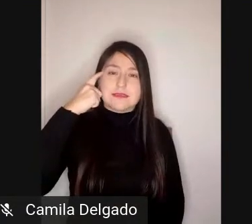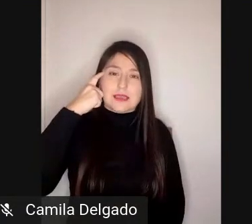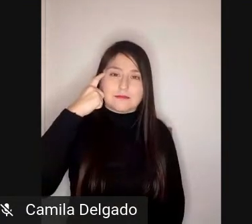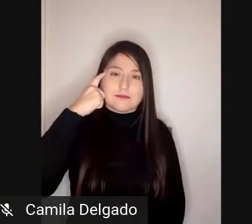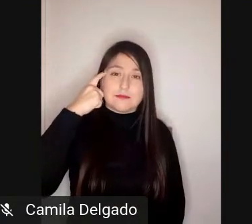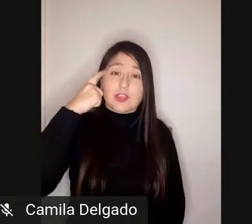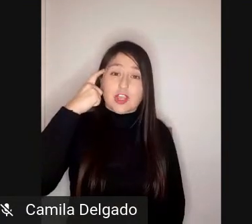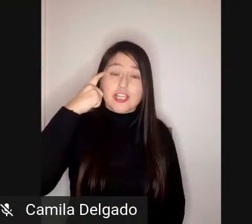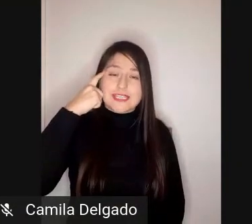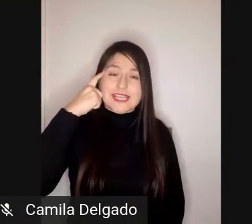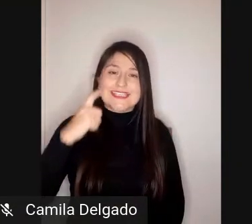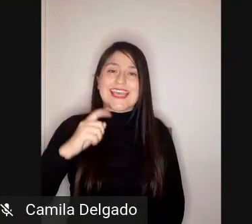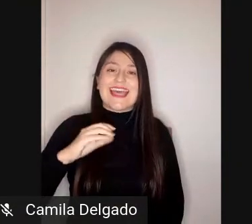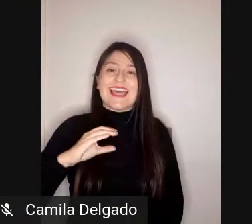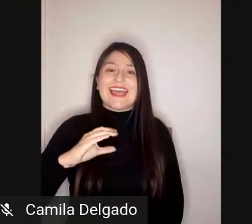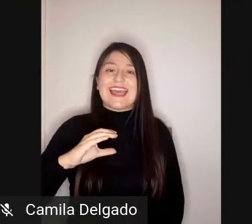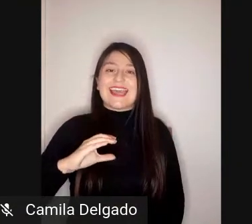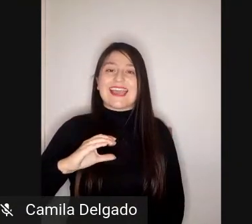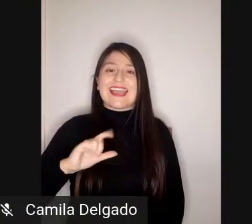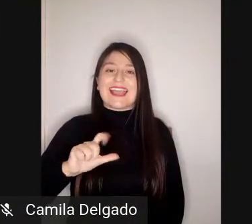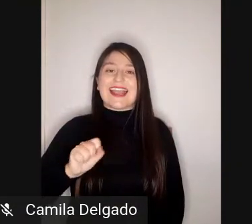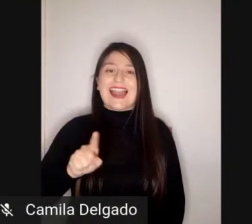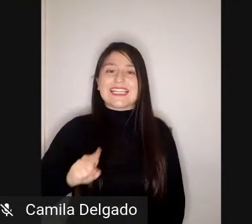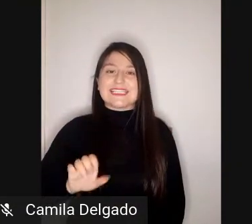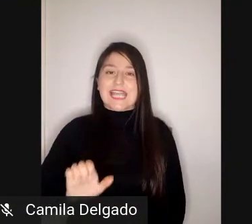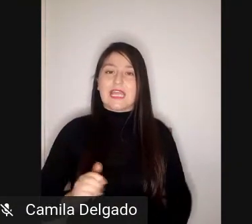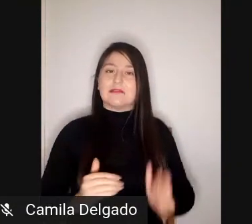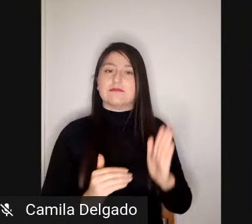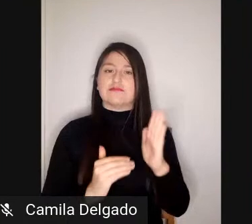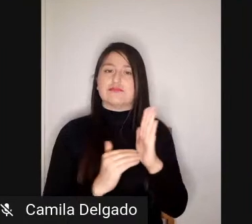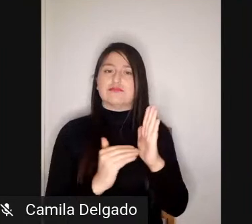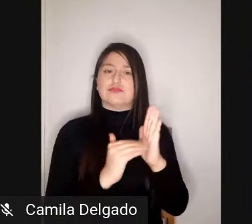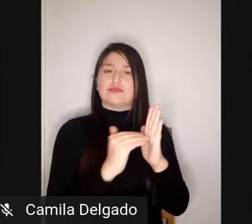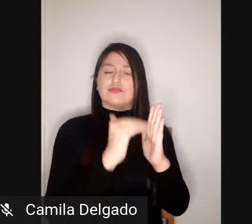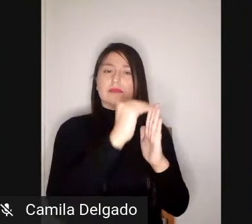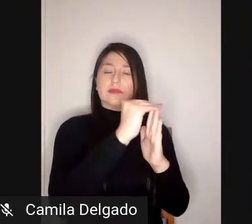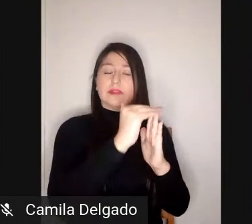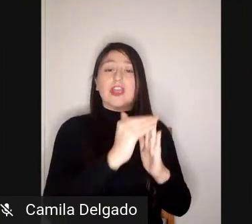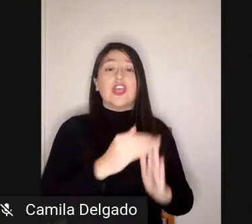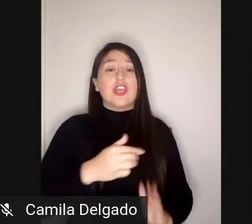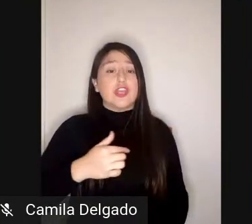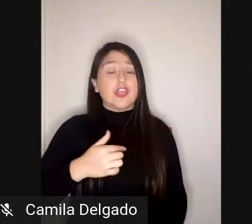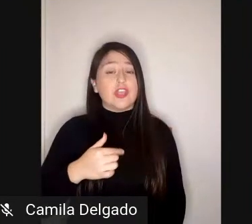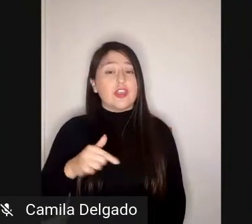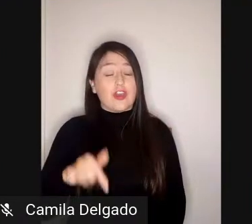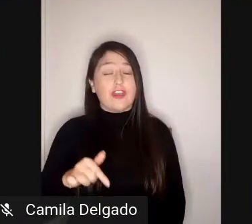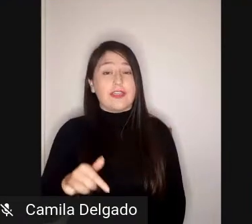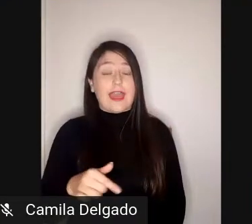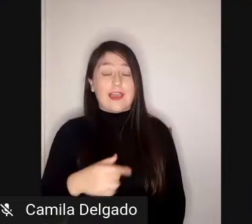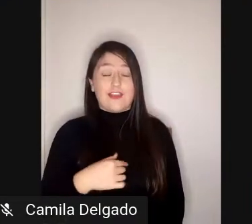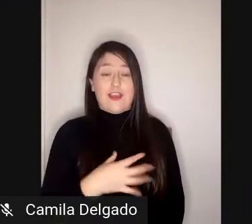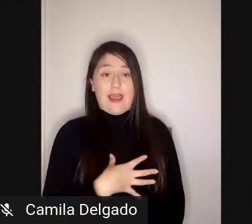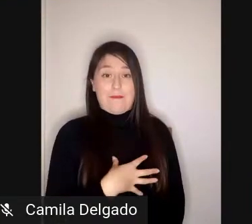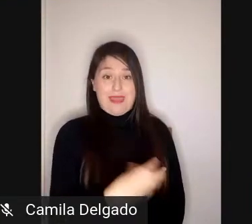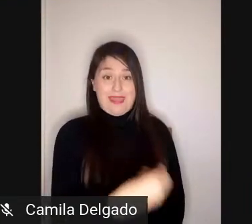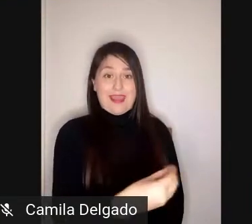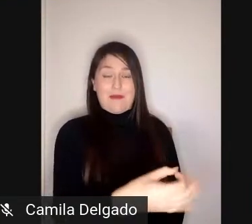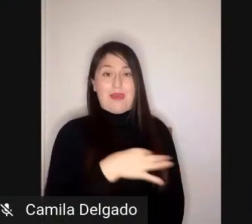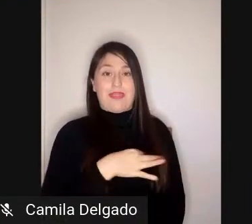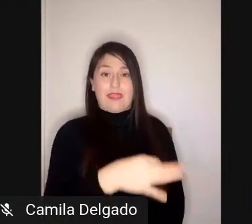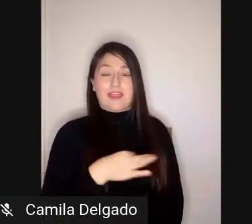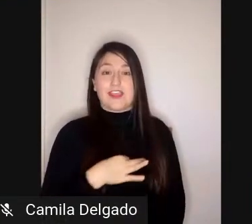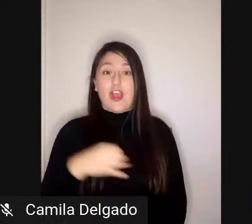clase. Y el problema es que hoy día, yo voy a repetir lo que dice mi hija todo el tiempo, estamos en la lucha de